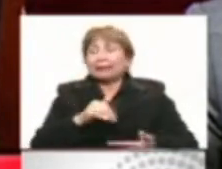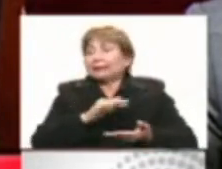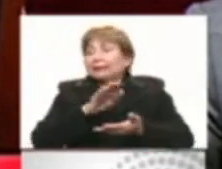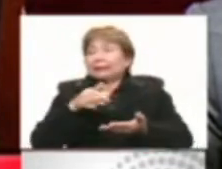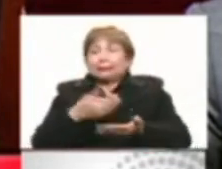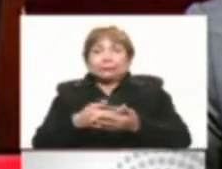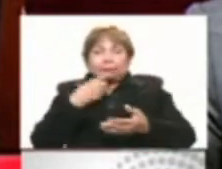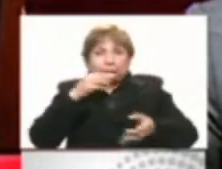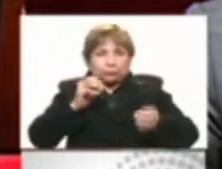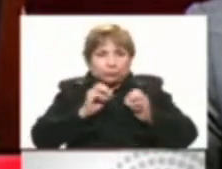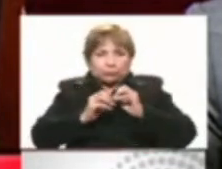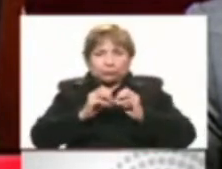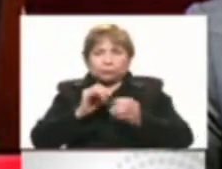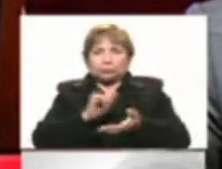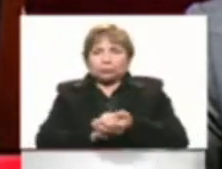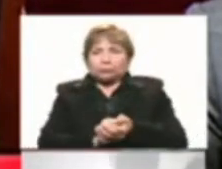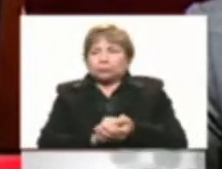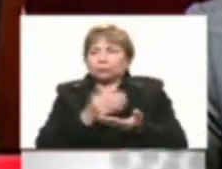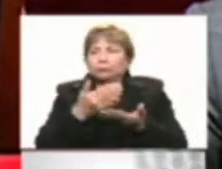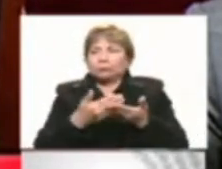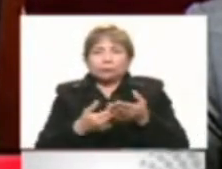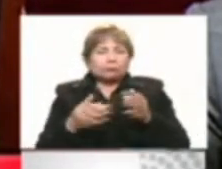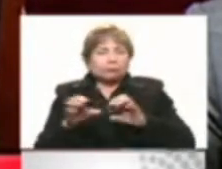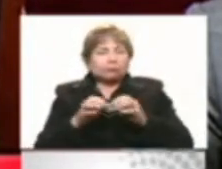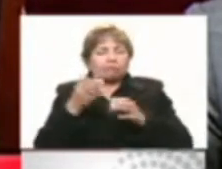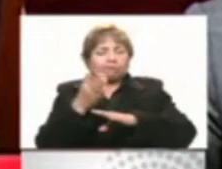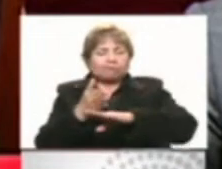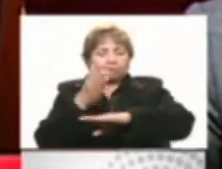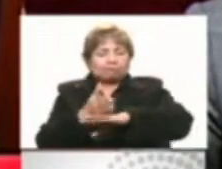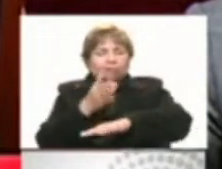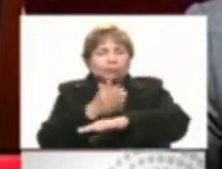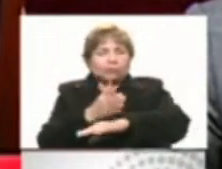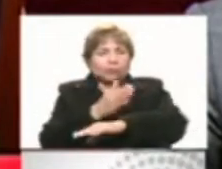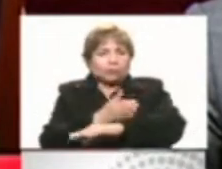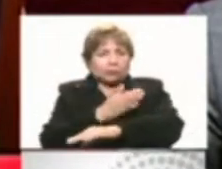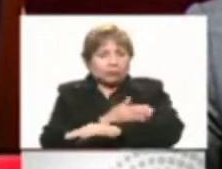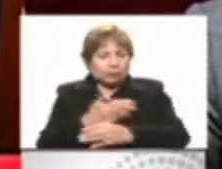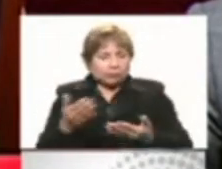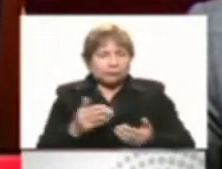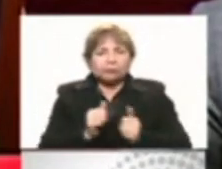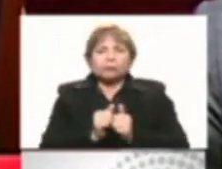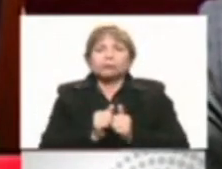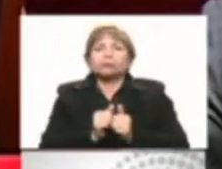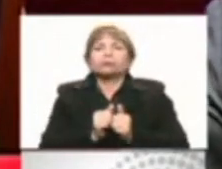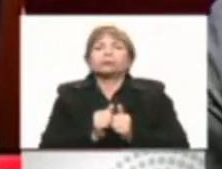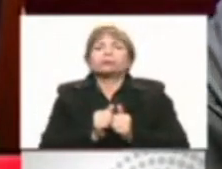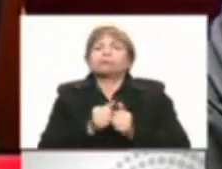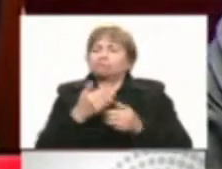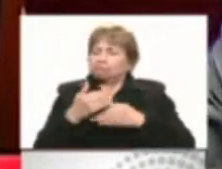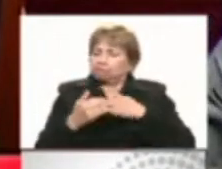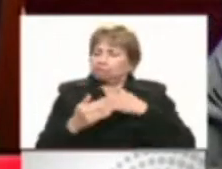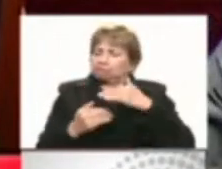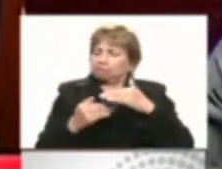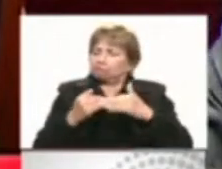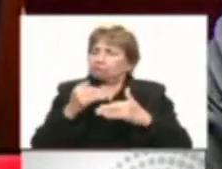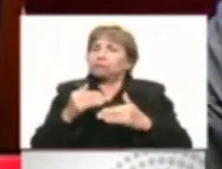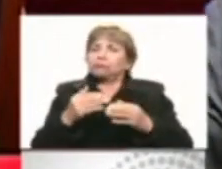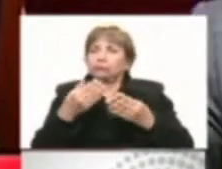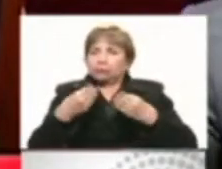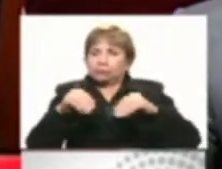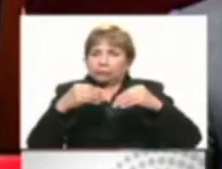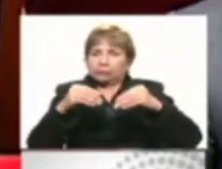son obras de alianzas público-privadas que vienen avanzando a buen ritmo este año y que seguirán avanzando a buen ritmo. El